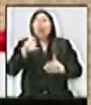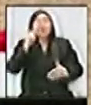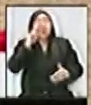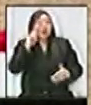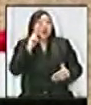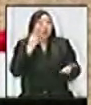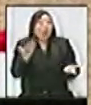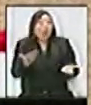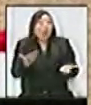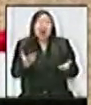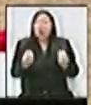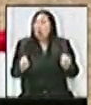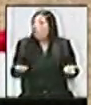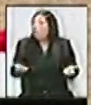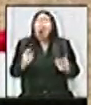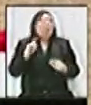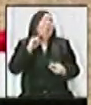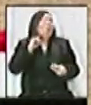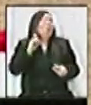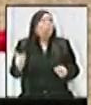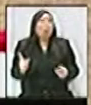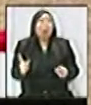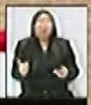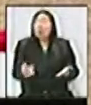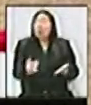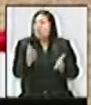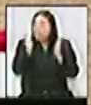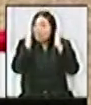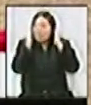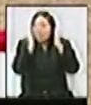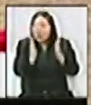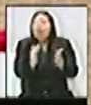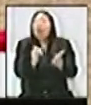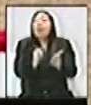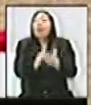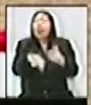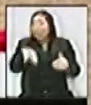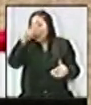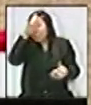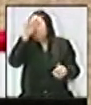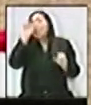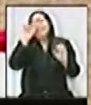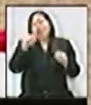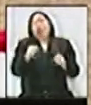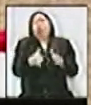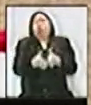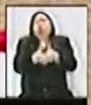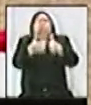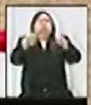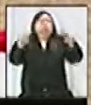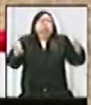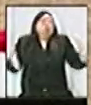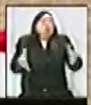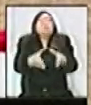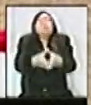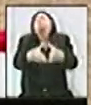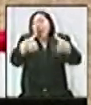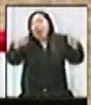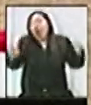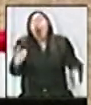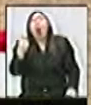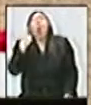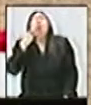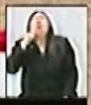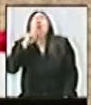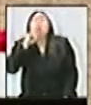sexuales, como en realidad no les interesa un hecho central, presidente, que es que en el Perú sí hay una brecha inmensa entre